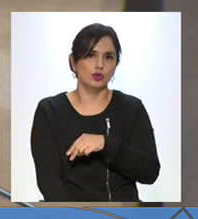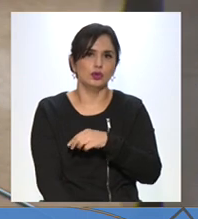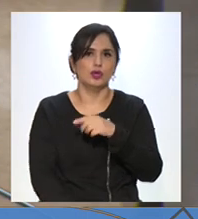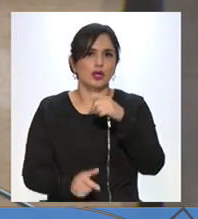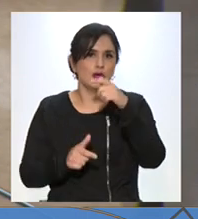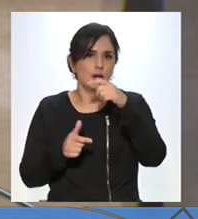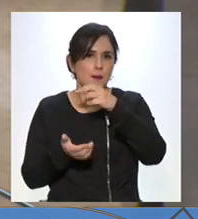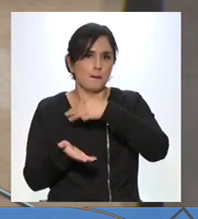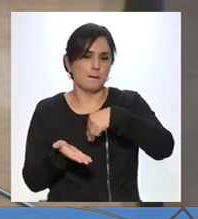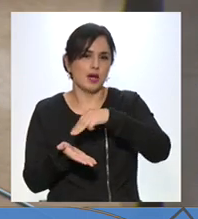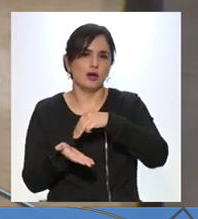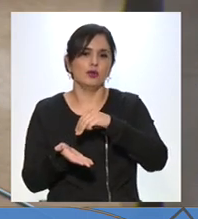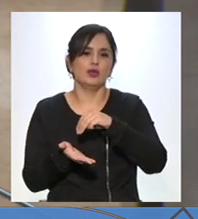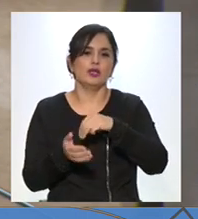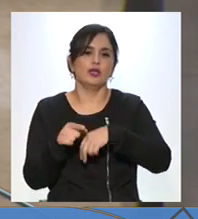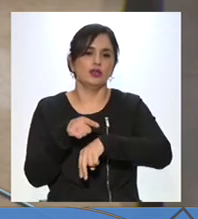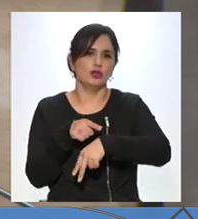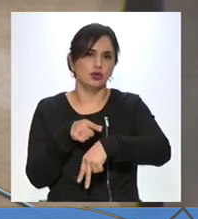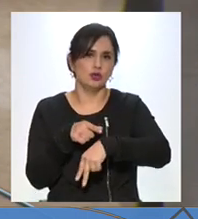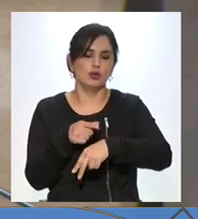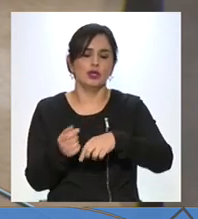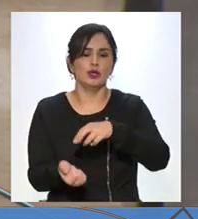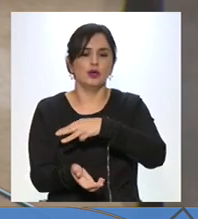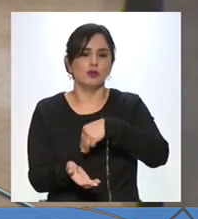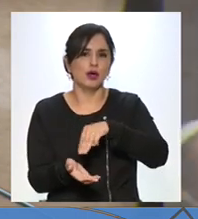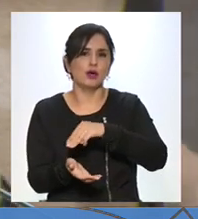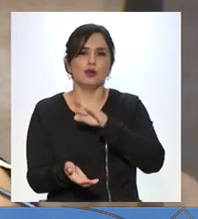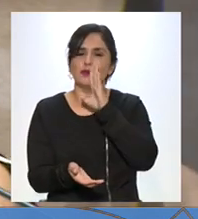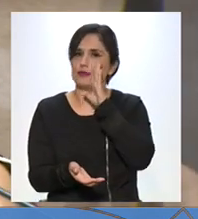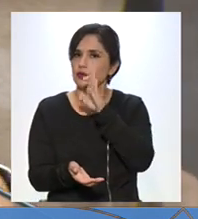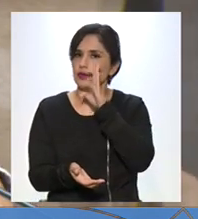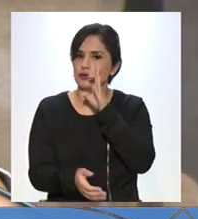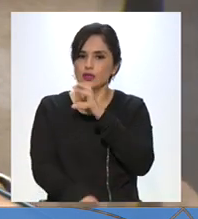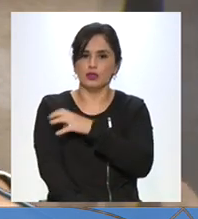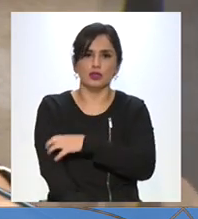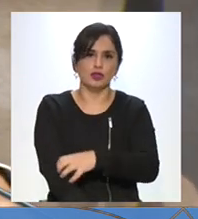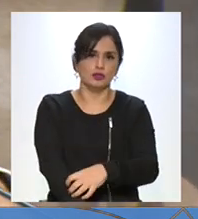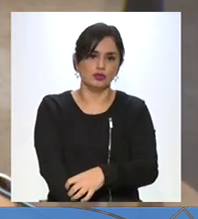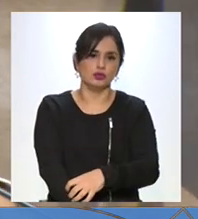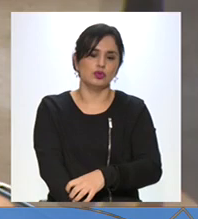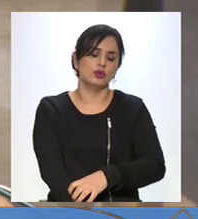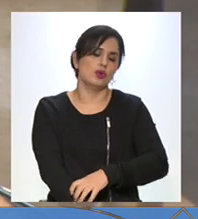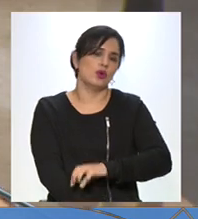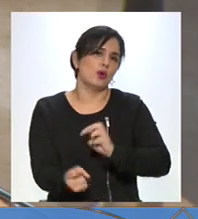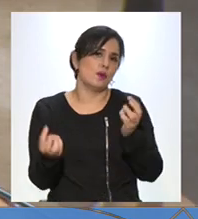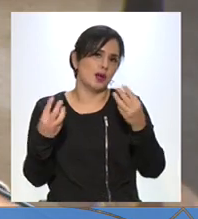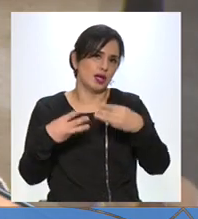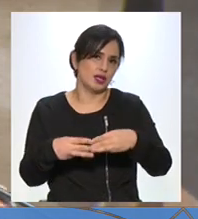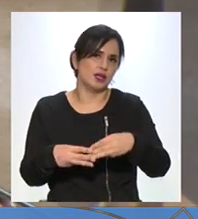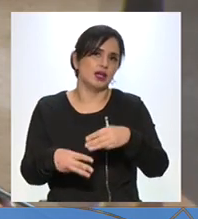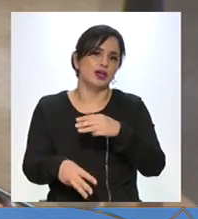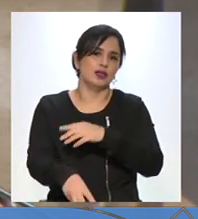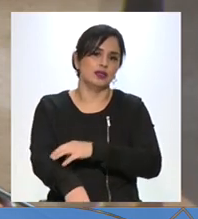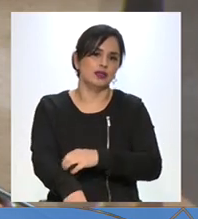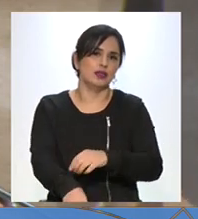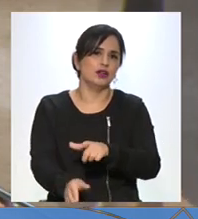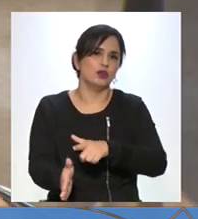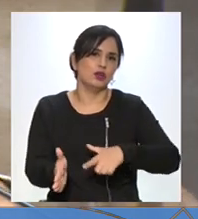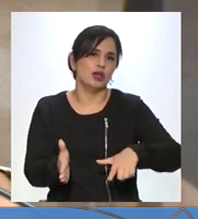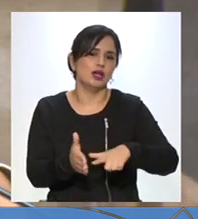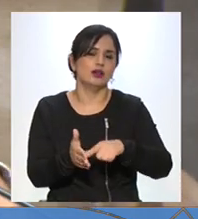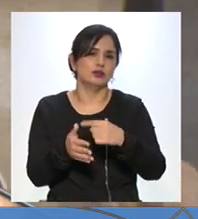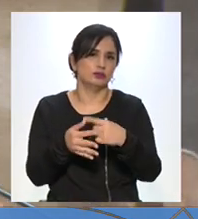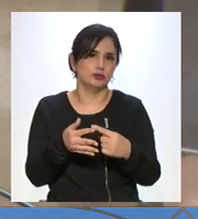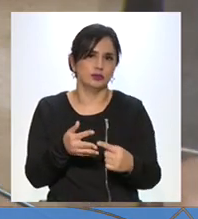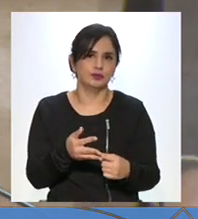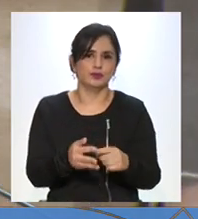Araucanía, Los Ríos y Los Lagos, y la austral es Aysén y Magallanes. Ahora, esto por supuesto no significa que estemos inventando nosotros una nueva división